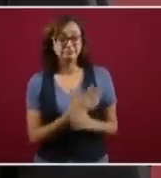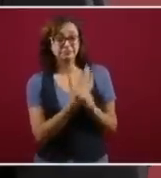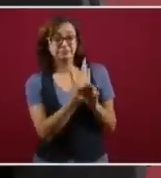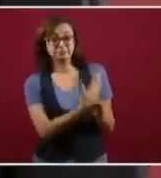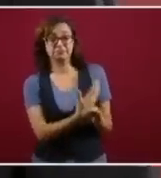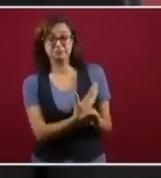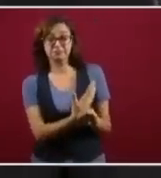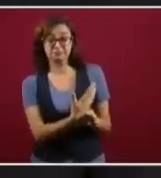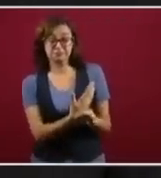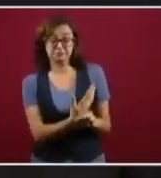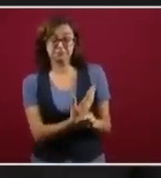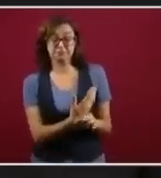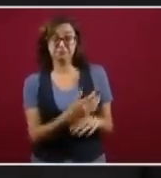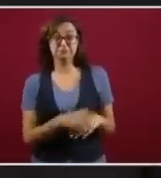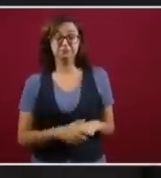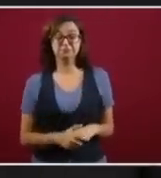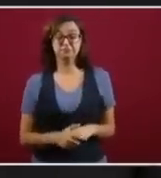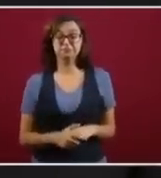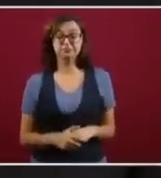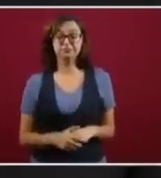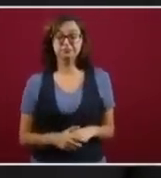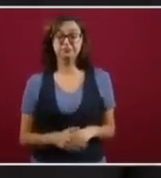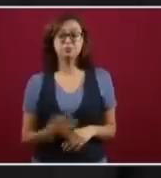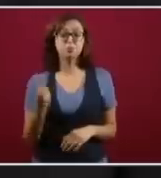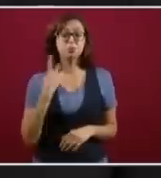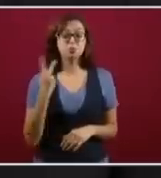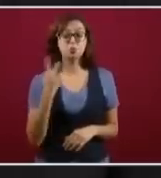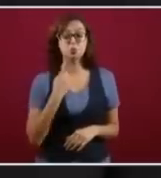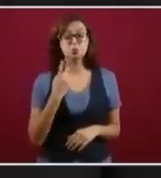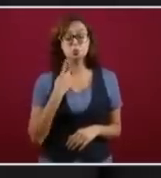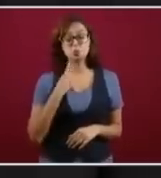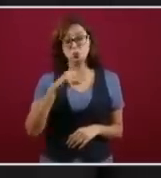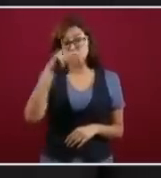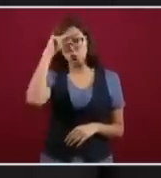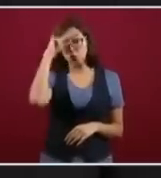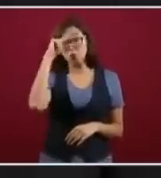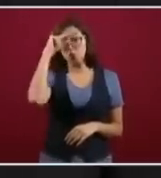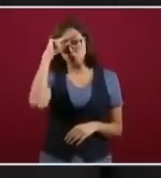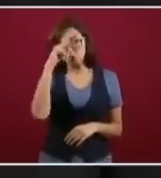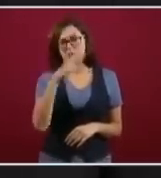los políticos más inteligentes, que desde luego los hubo